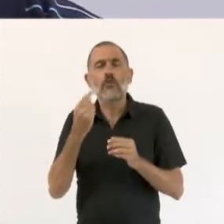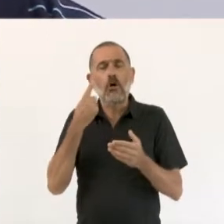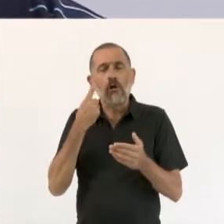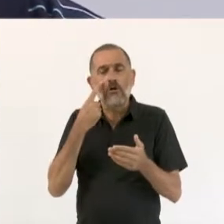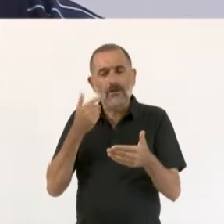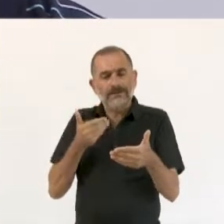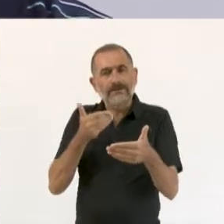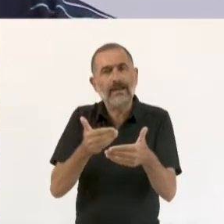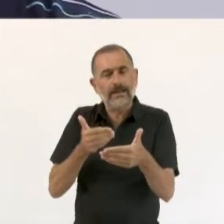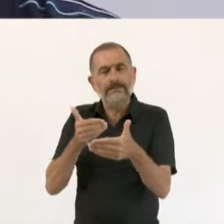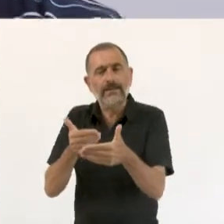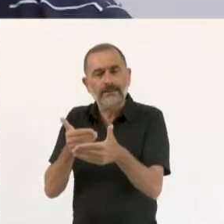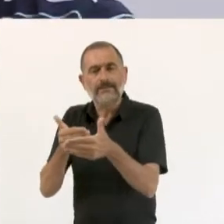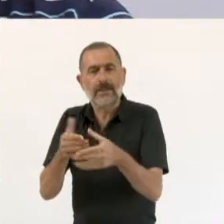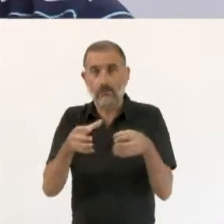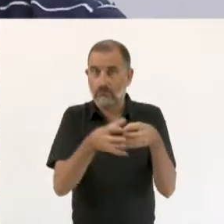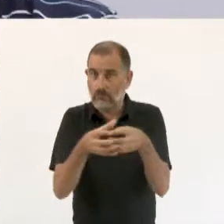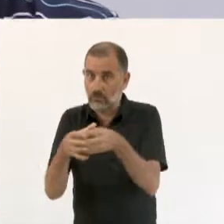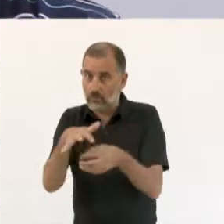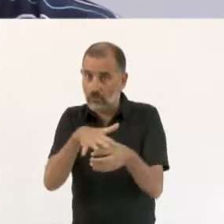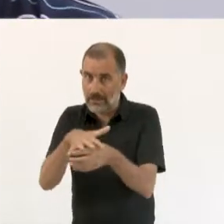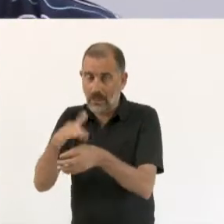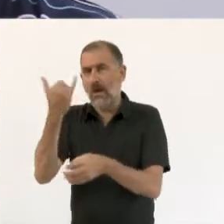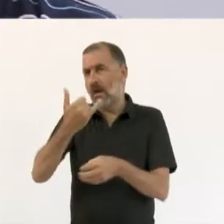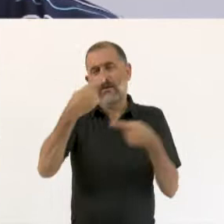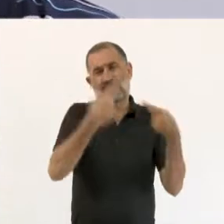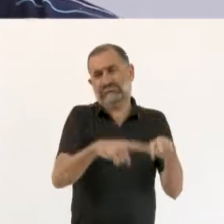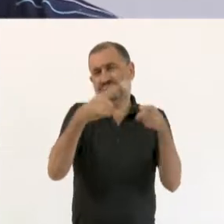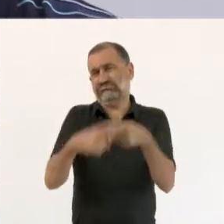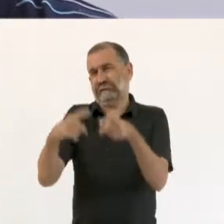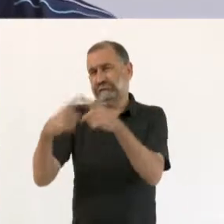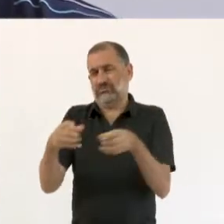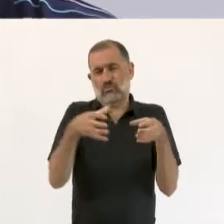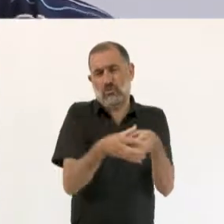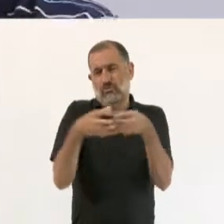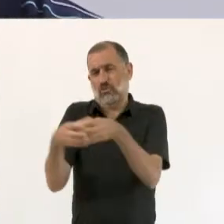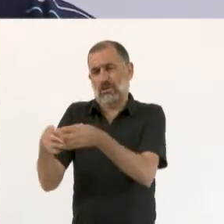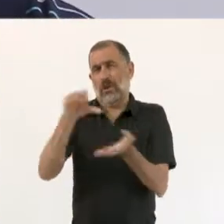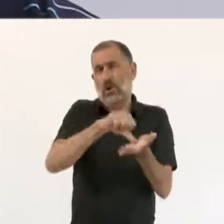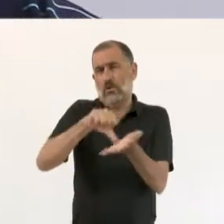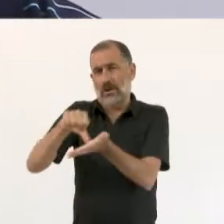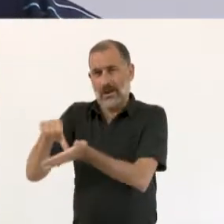conocimiento de la arqueología con distintos sectores, ¿no? Distintas